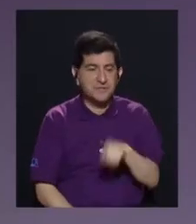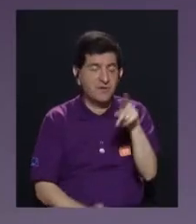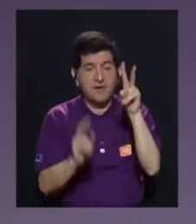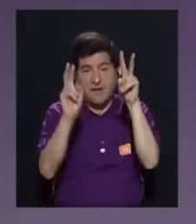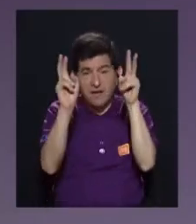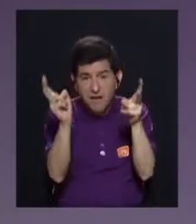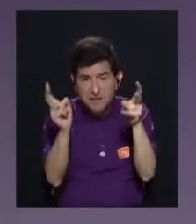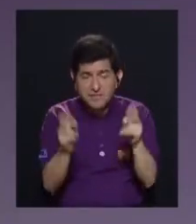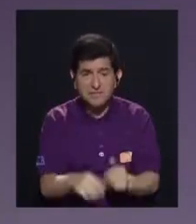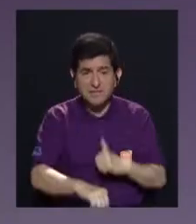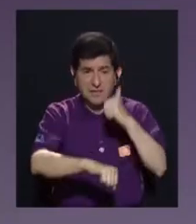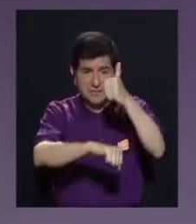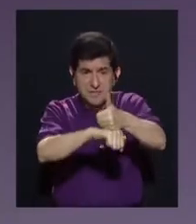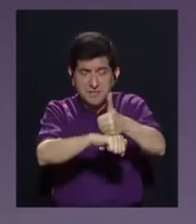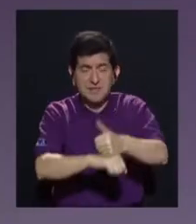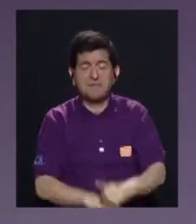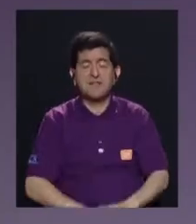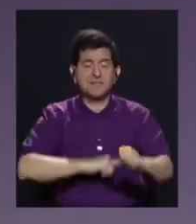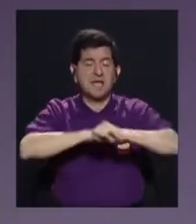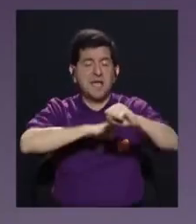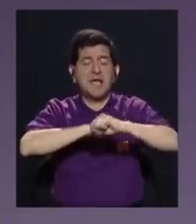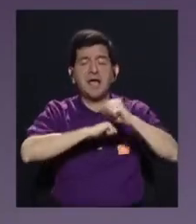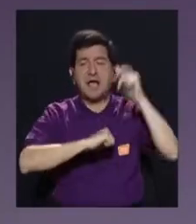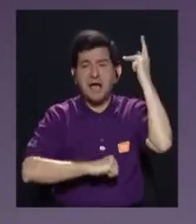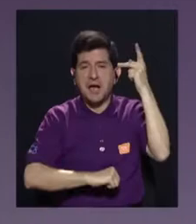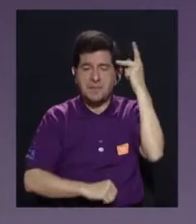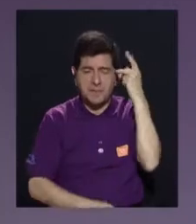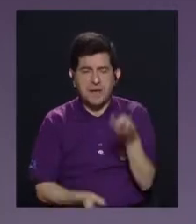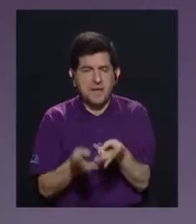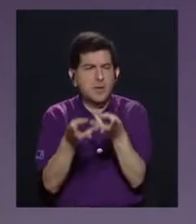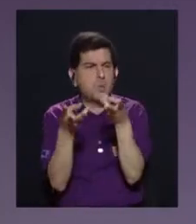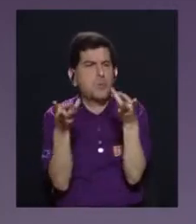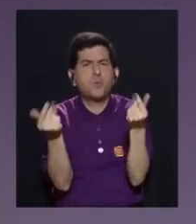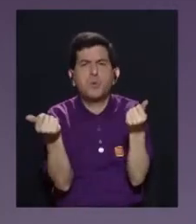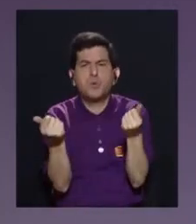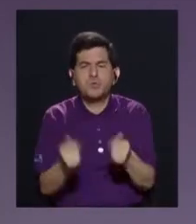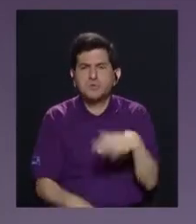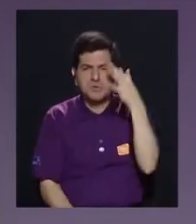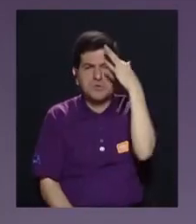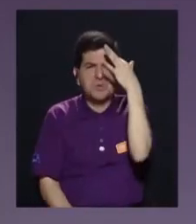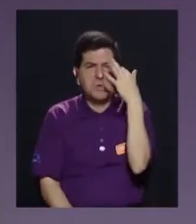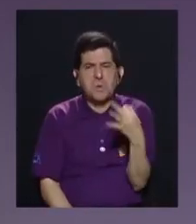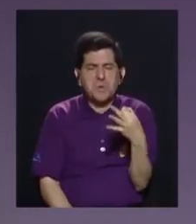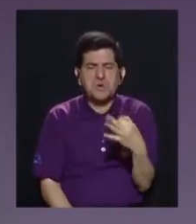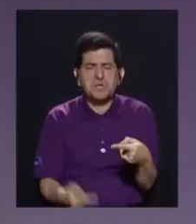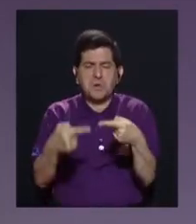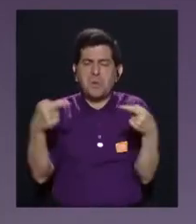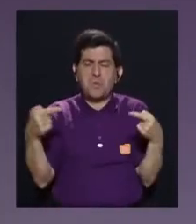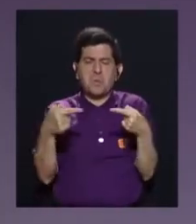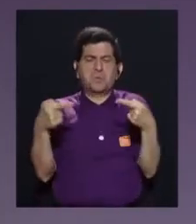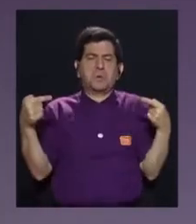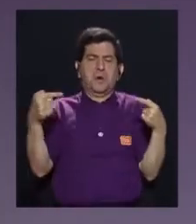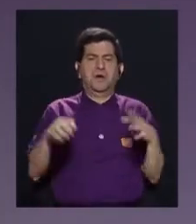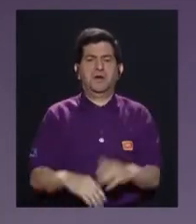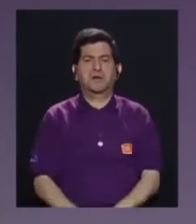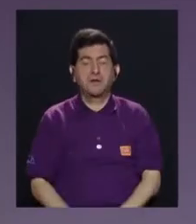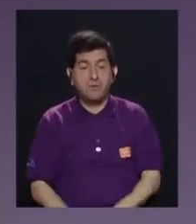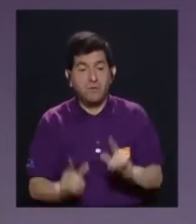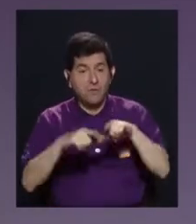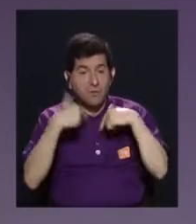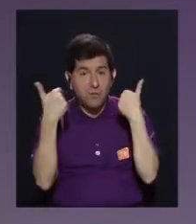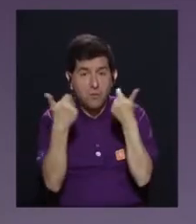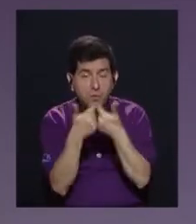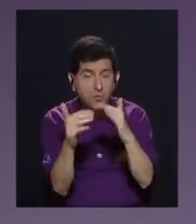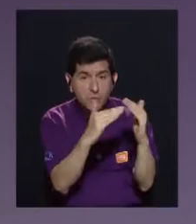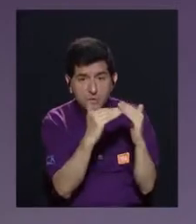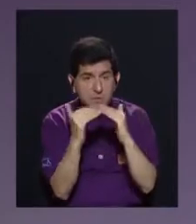temas en medio de la campaña política para generar posiciones encontradas en sectores